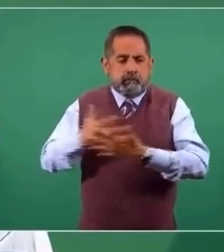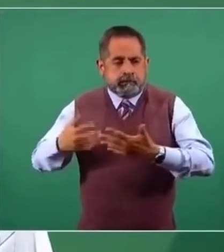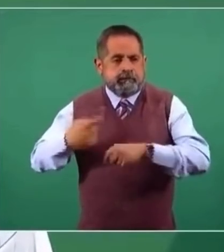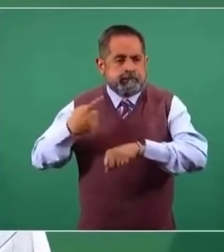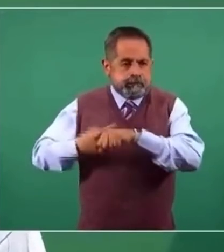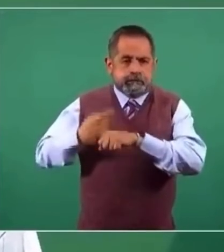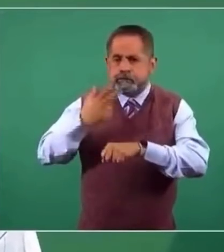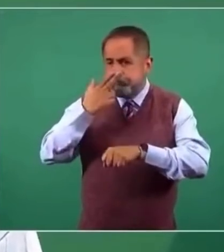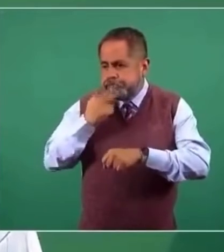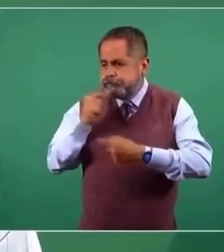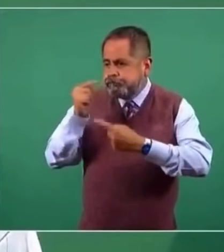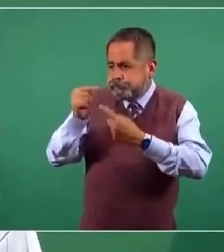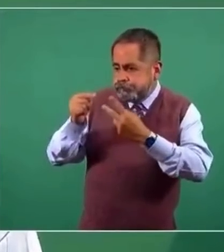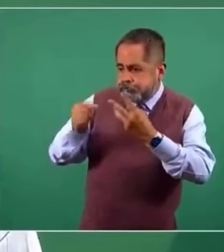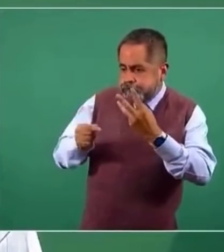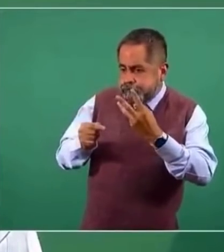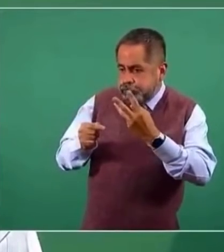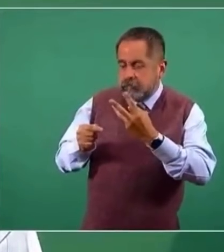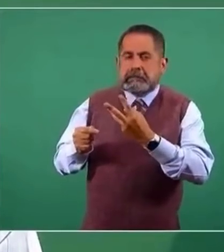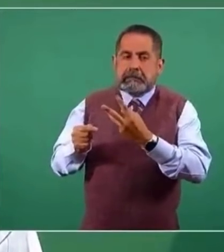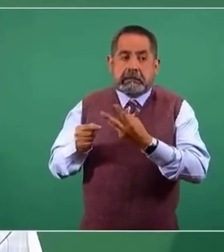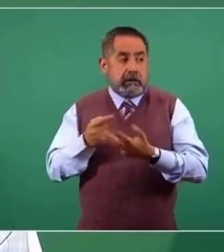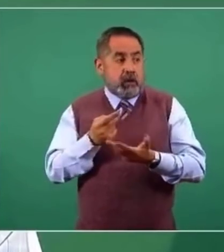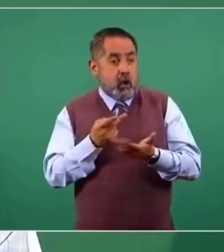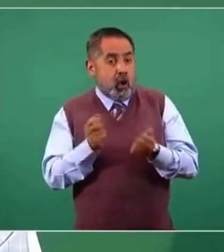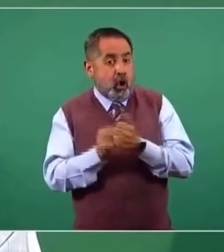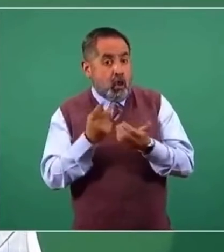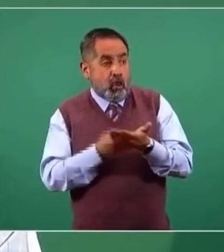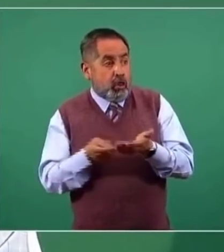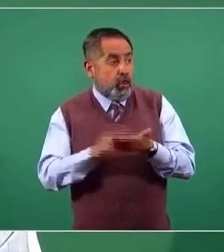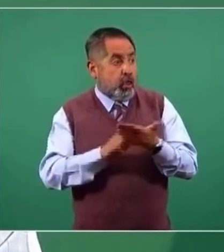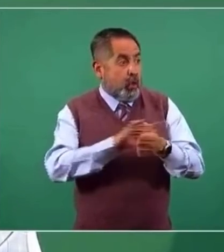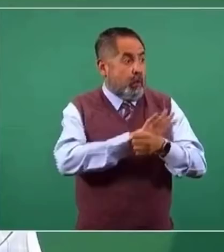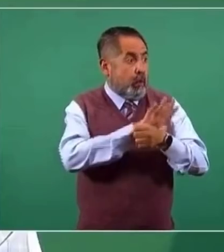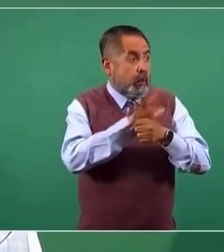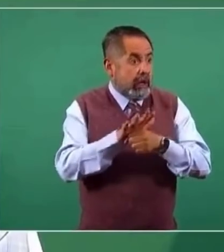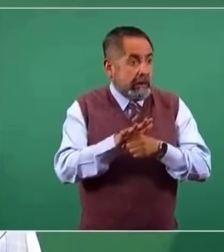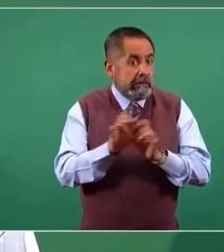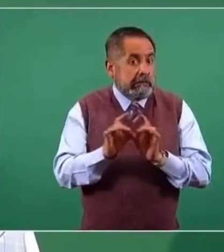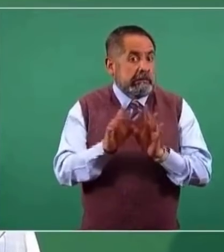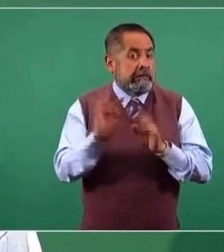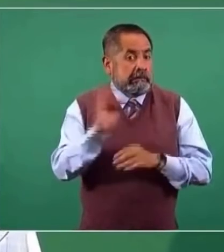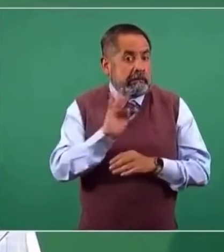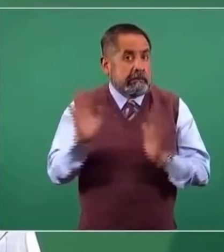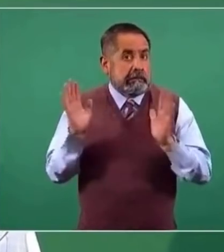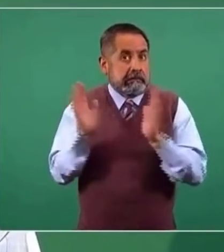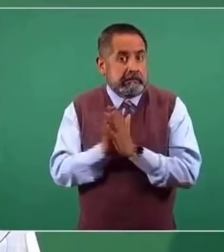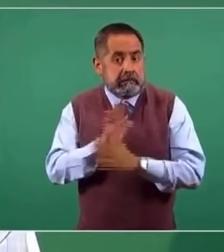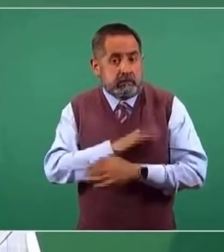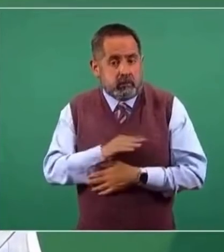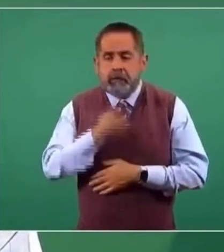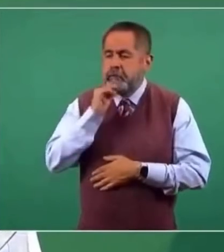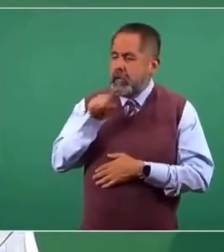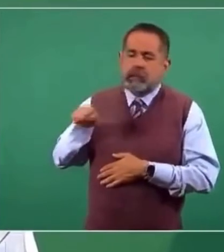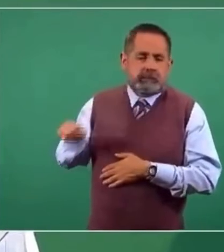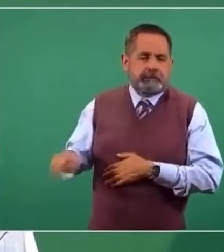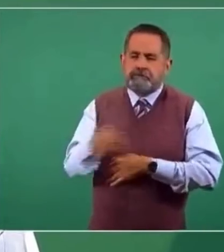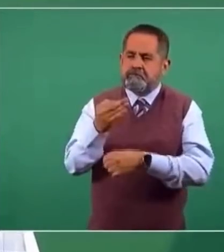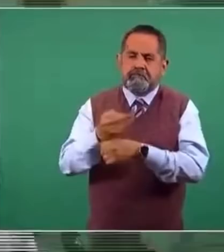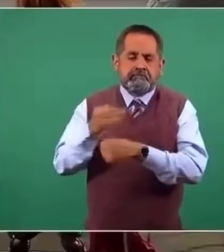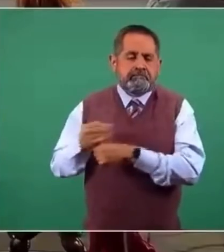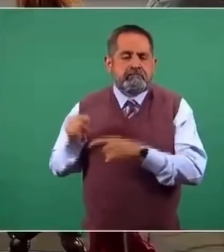identificada para efectos de agravar la enfermedad o poder fallecer a consecuencias de la